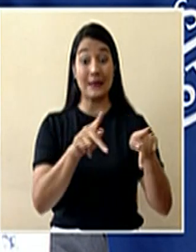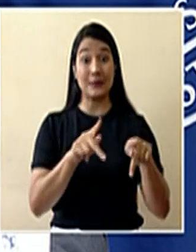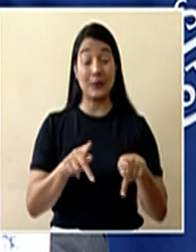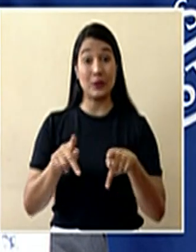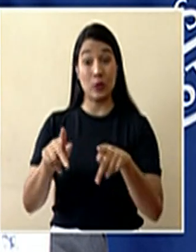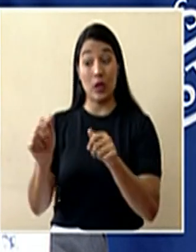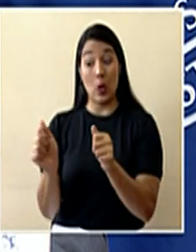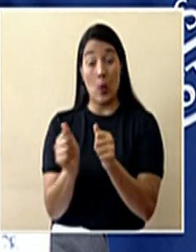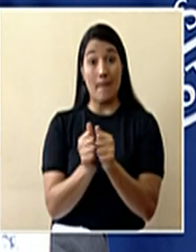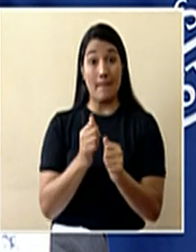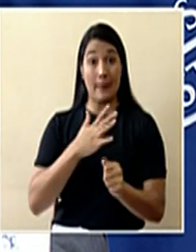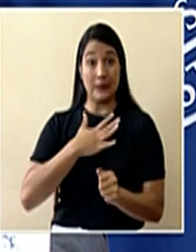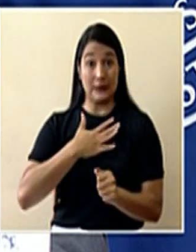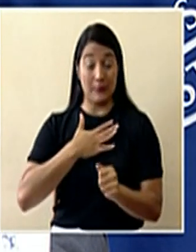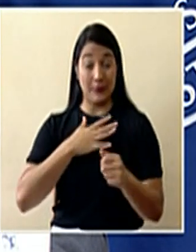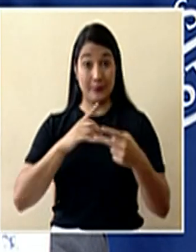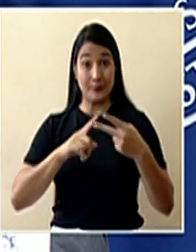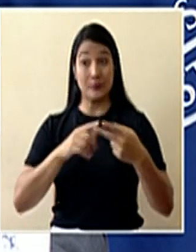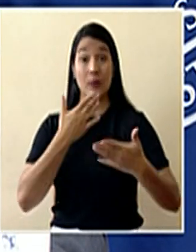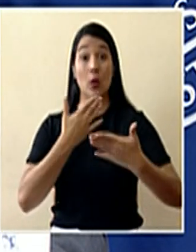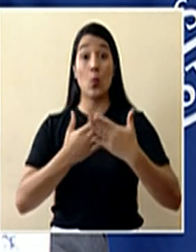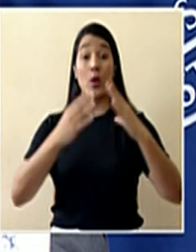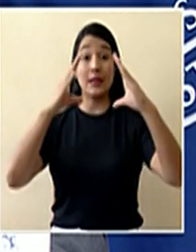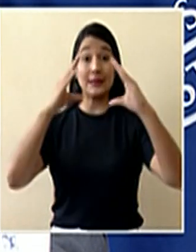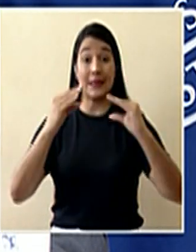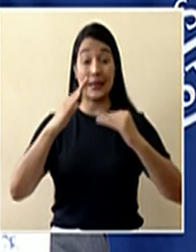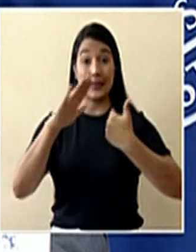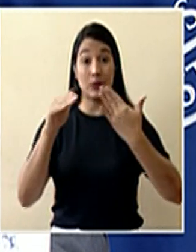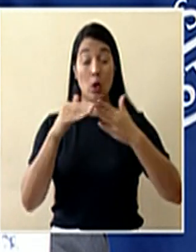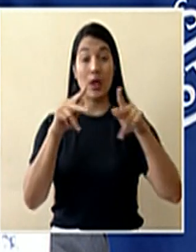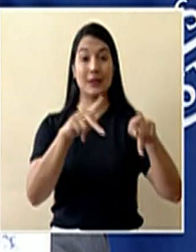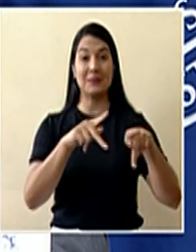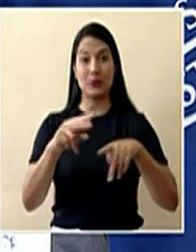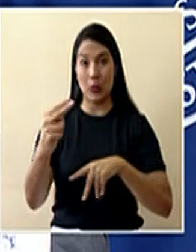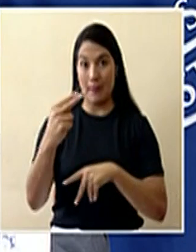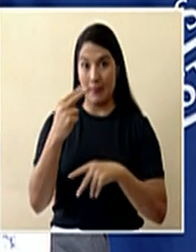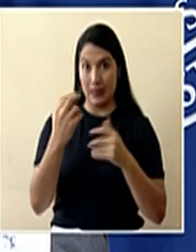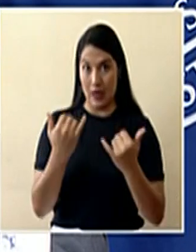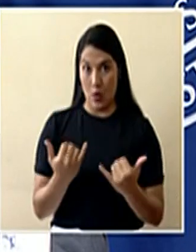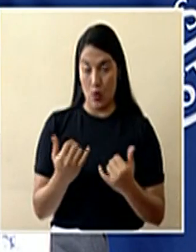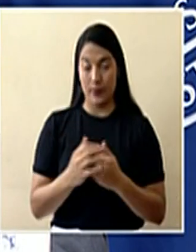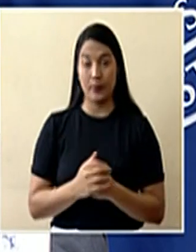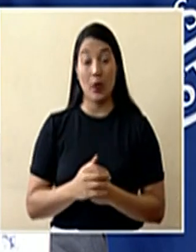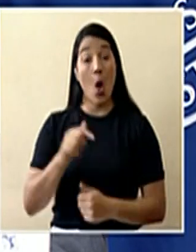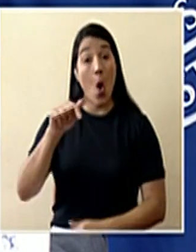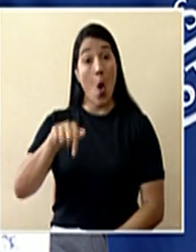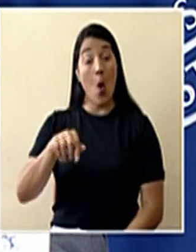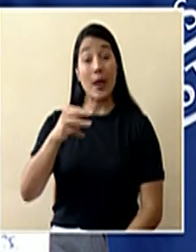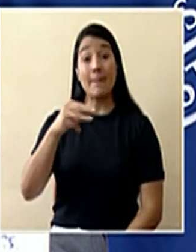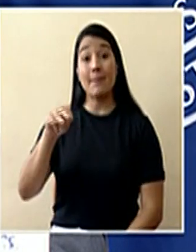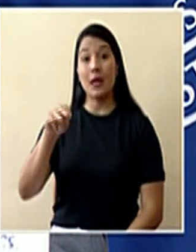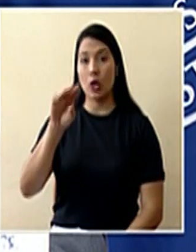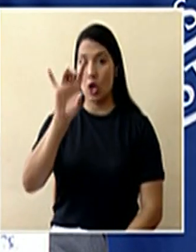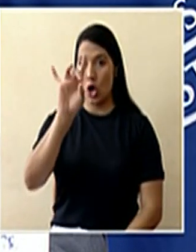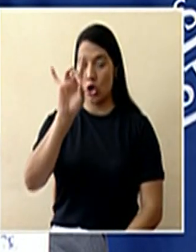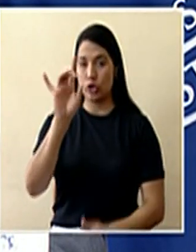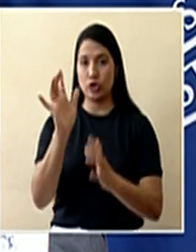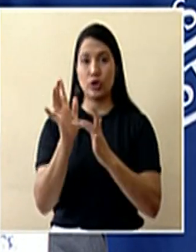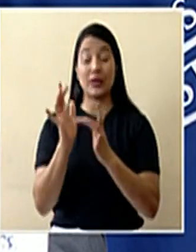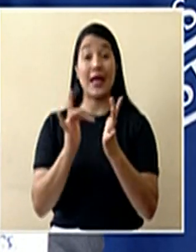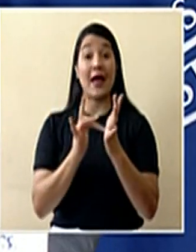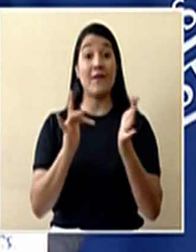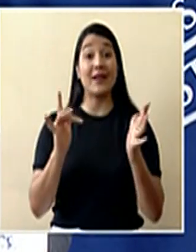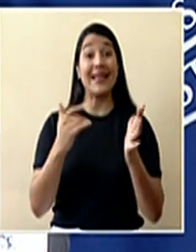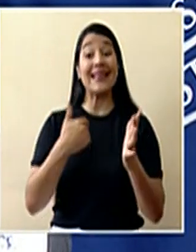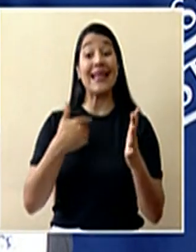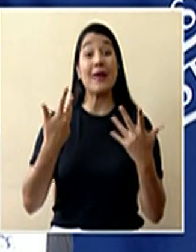presentes acá conmigo y a todos los que están sintonizando la transmisión. Este miércoles 8 de abril registramos un